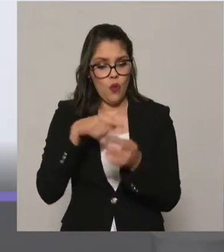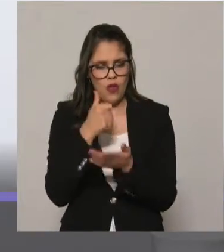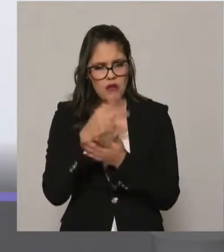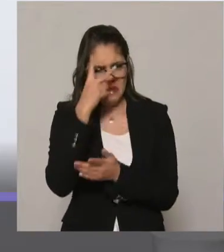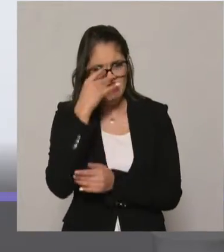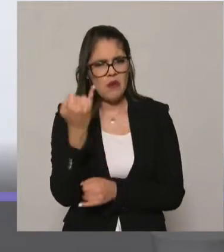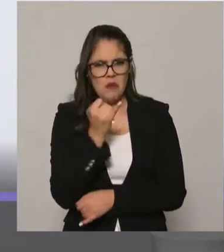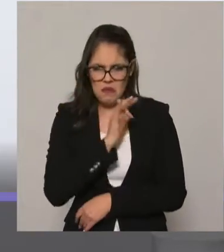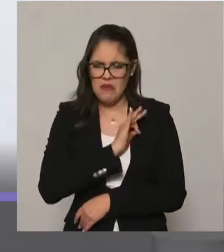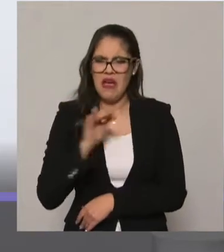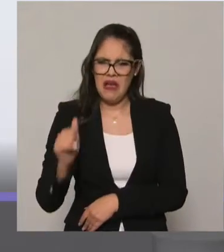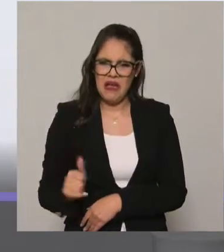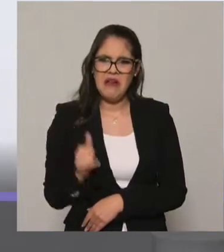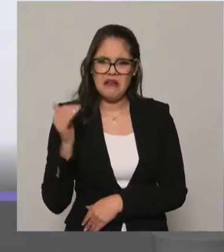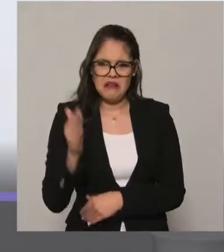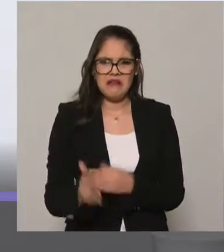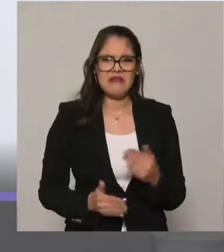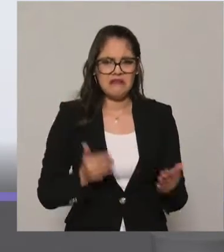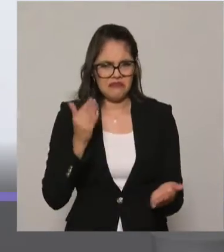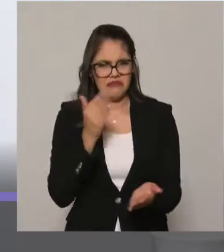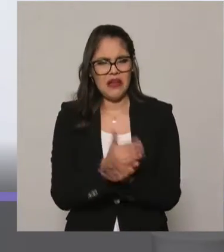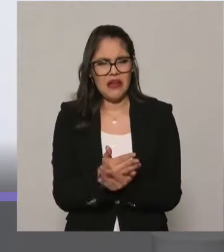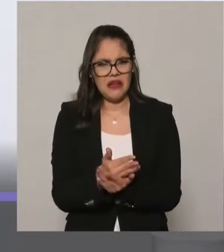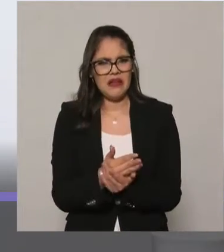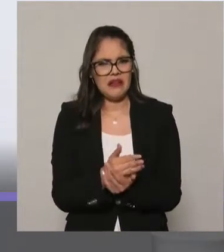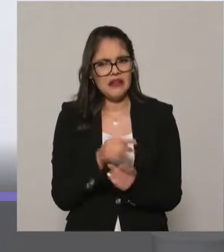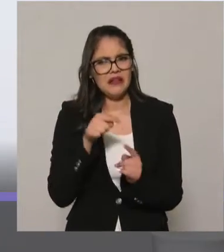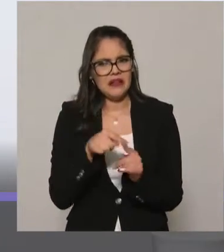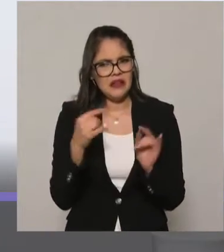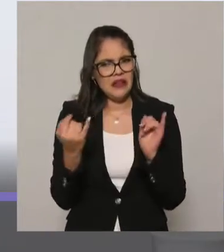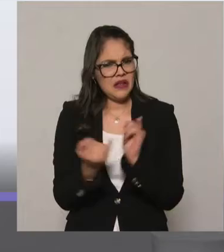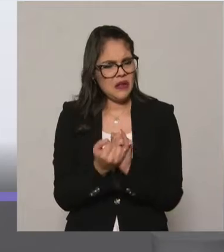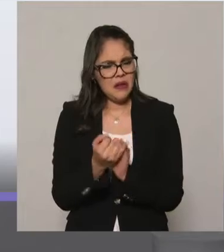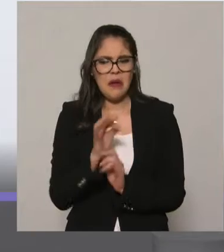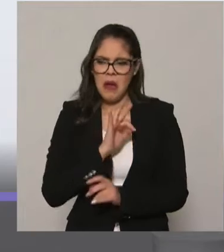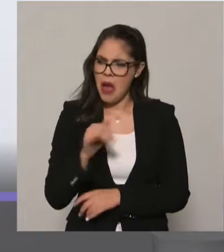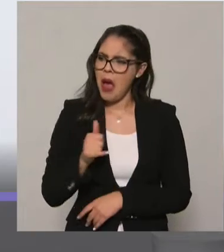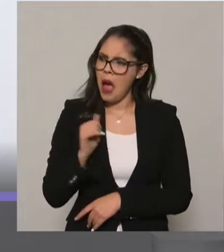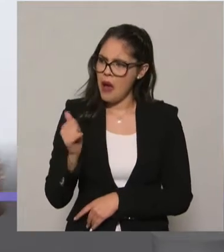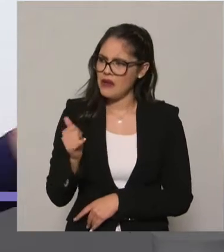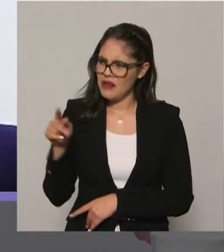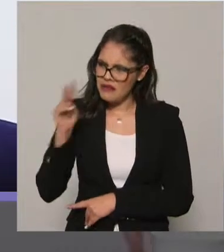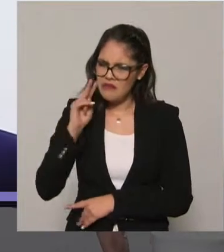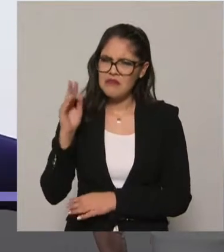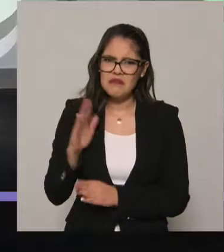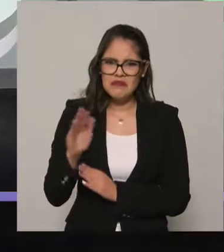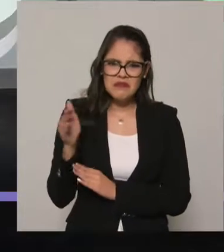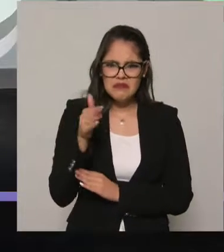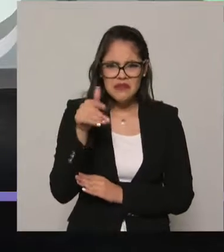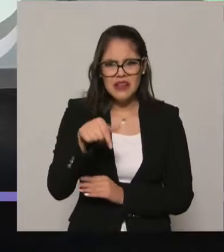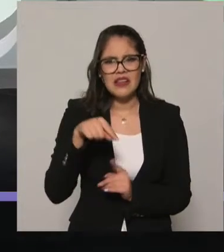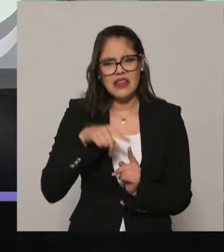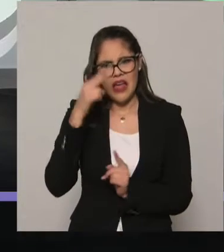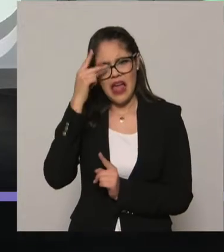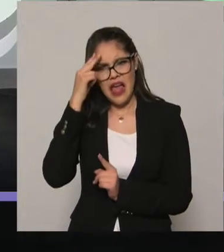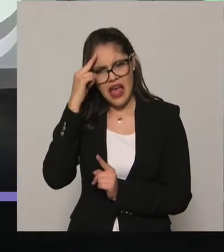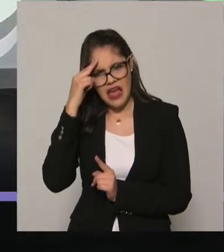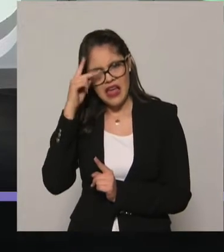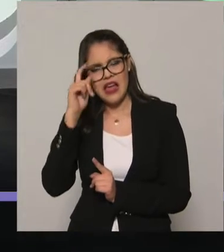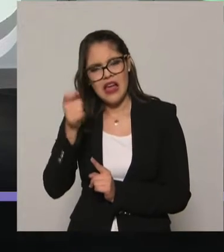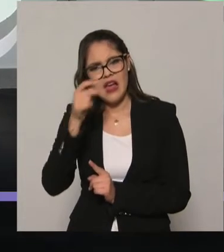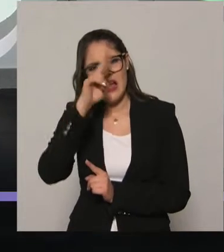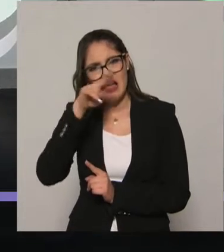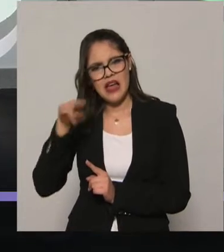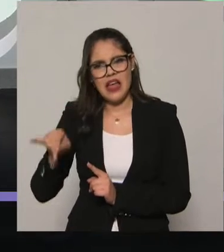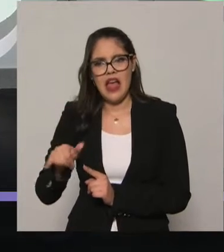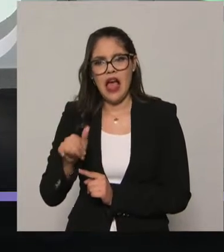podríamos hablar también del Dr. Atl y de Nahui Olin y hacer este recorrido en donde vivieron, comenzar en Palacio de Bellas Artes con la pintura de Javier